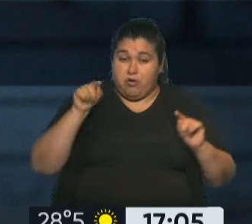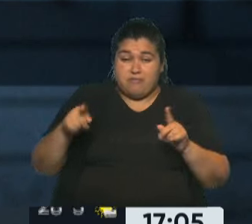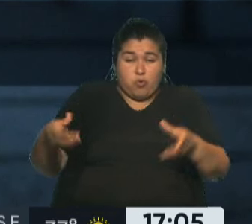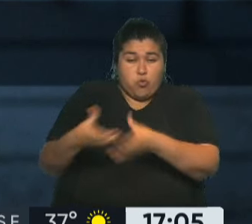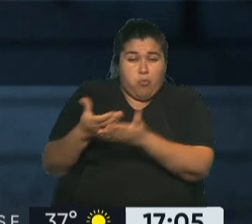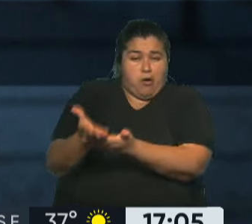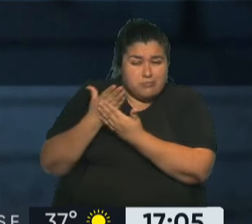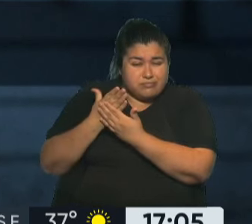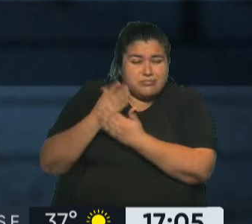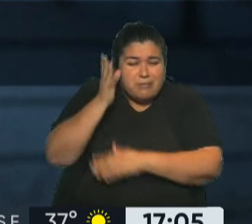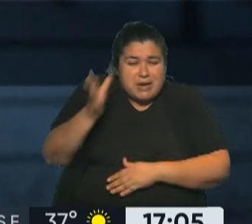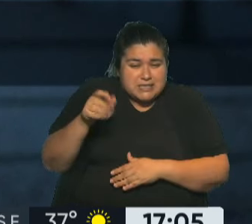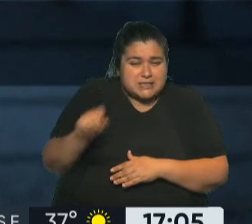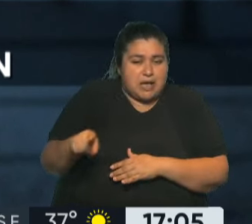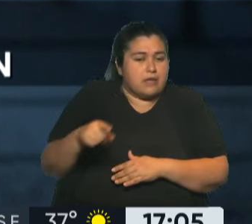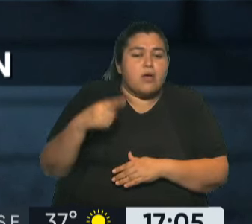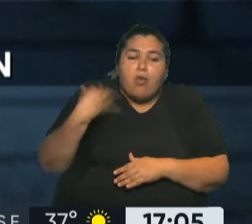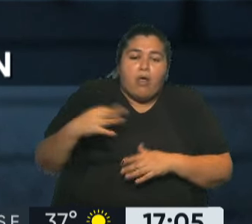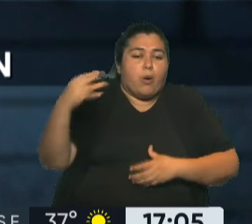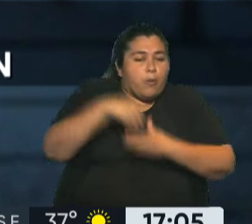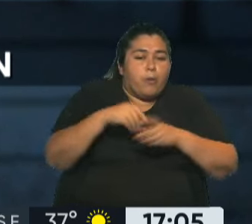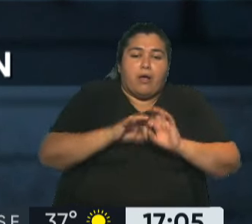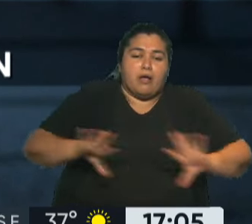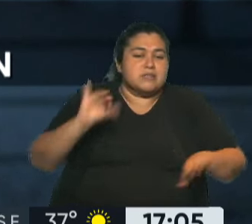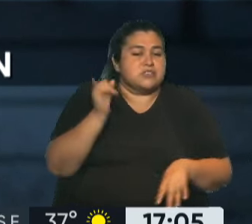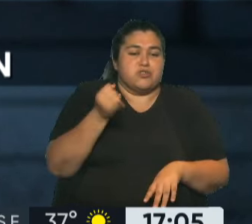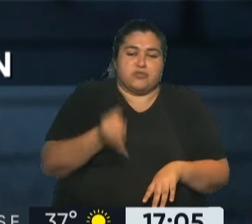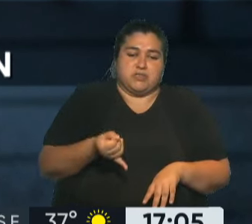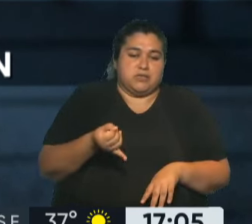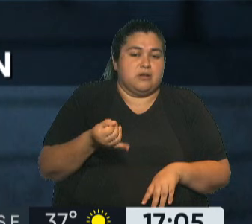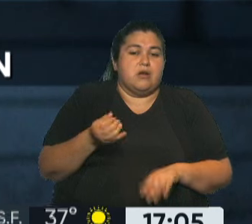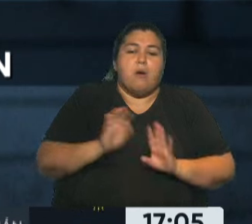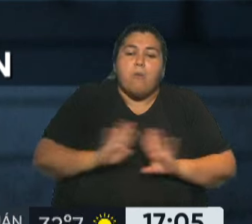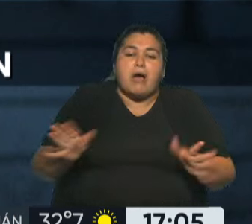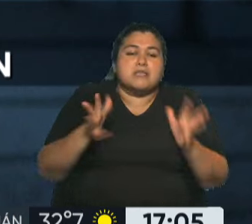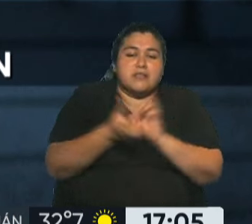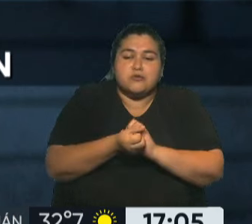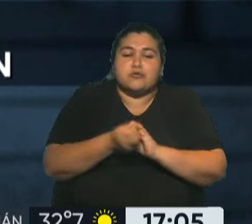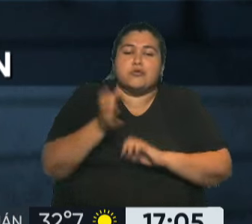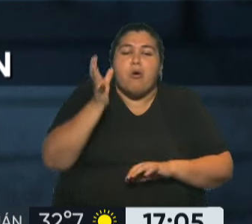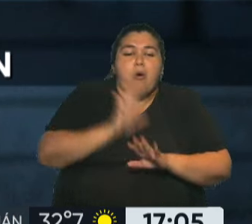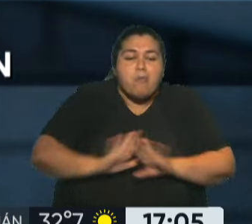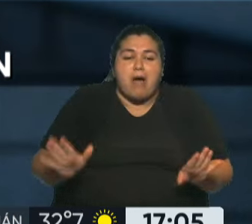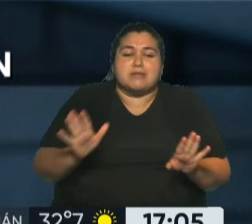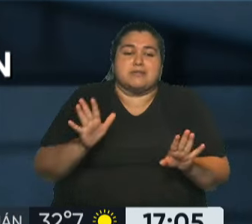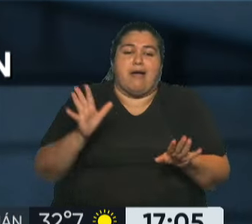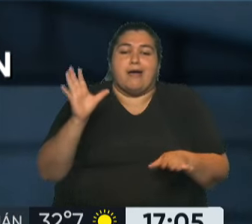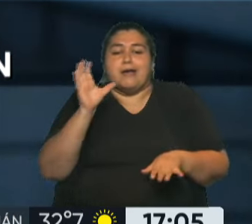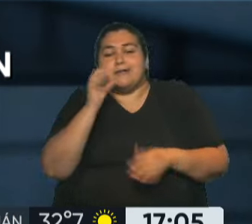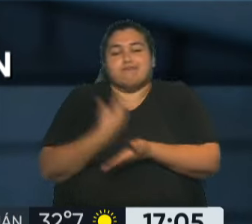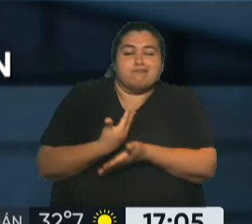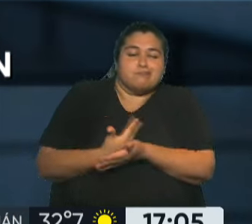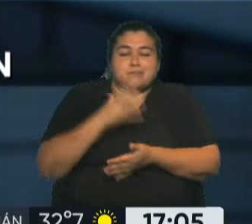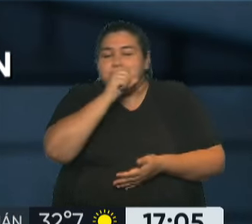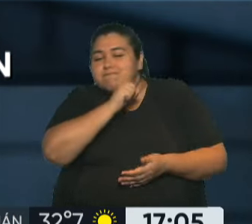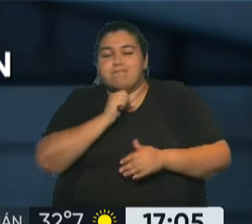Rechtsextremisten greifen unsere Demokratie an. Sie wollen unseren Zusammenhalt zerstören. Bei einer Geheimkonferenz haben diese